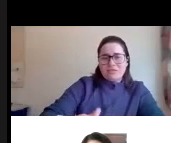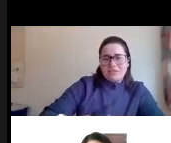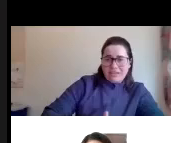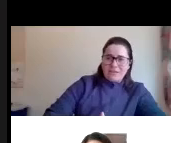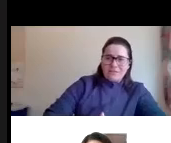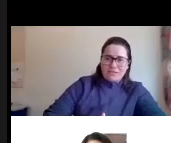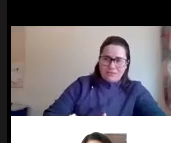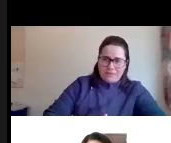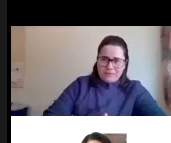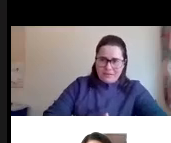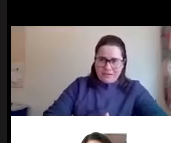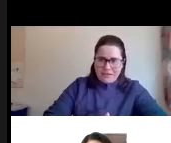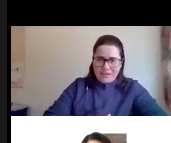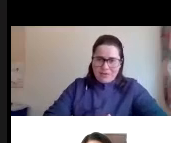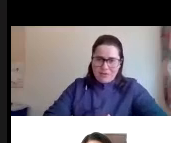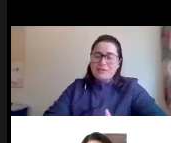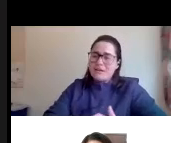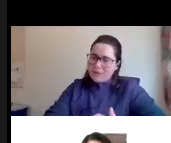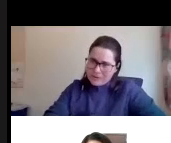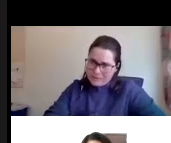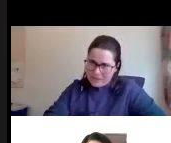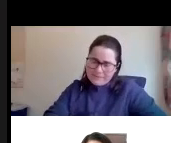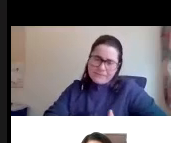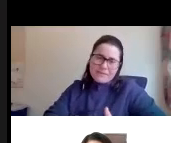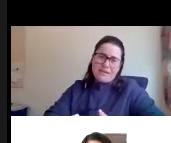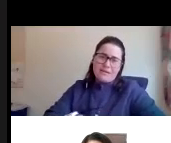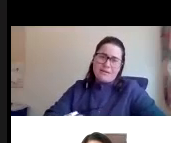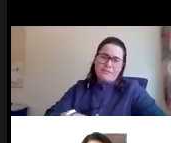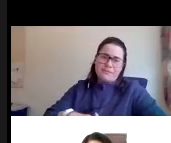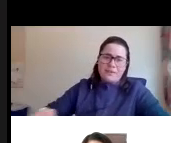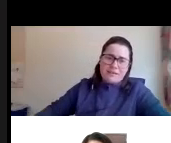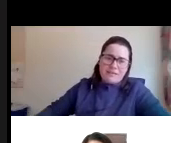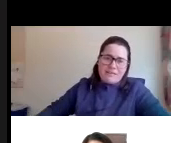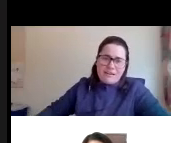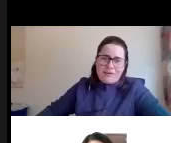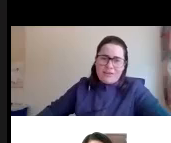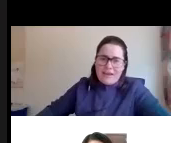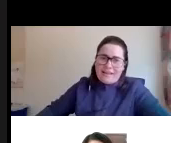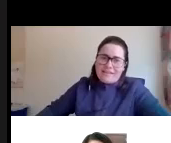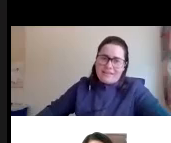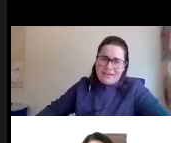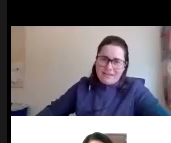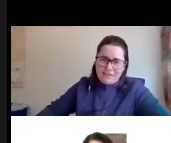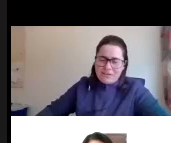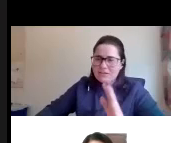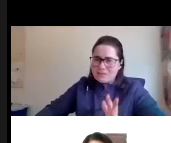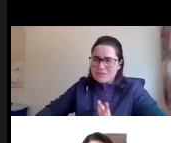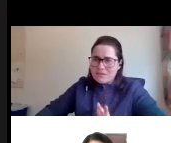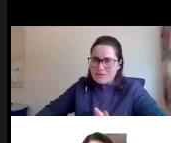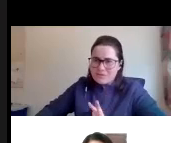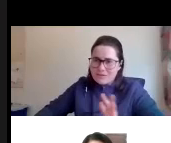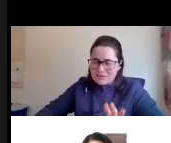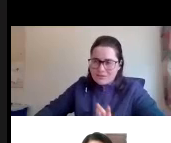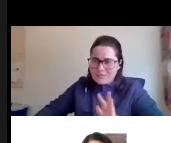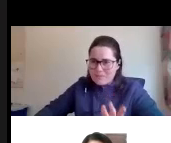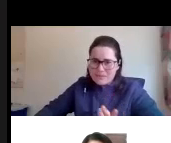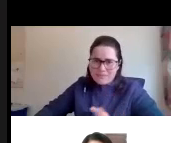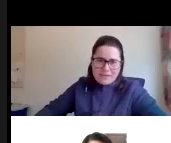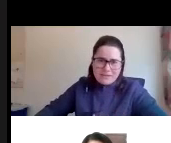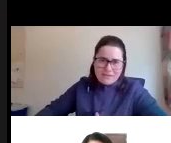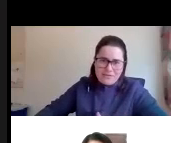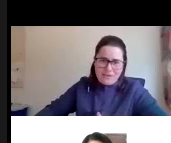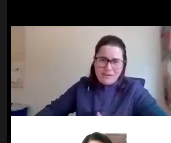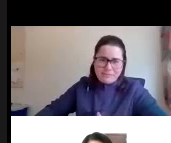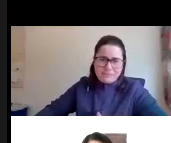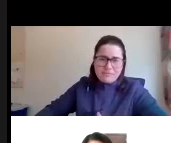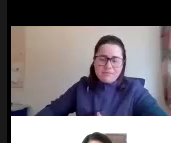Entonces, los 3 lagos que vamos a ver el día de hoy de Guatemala es el lago de Atitlán. Ahorita les voy a enseñar una fotita con un mapita para